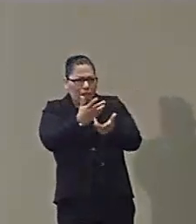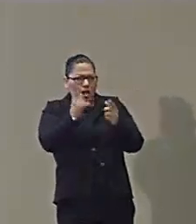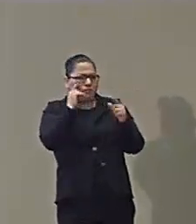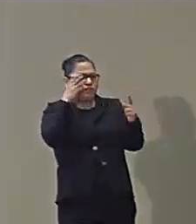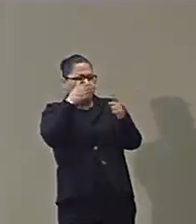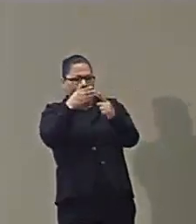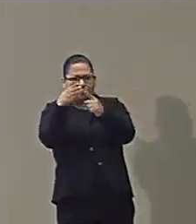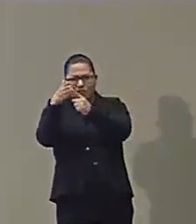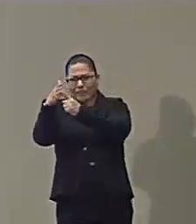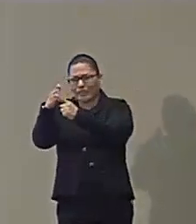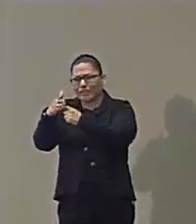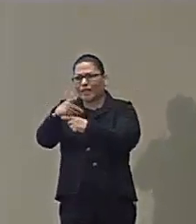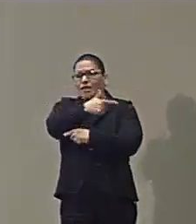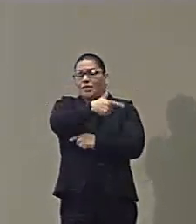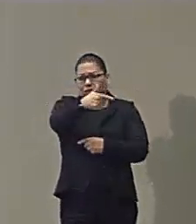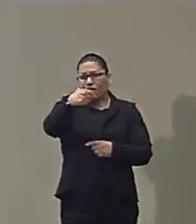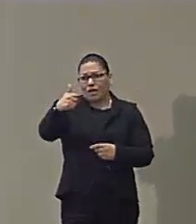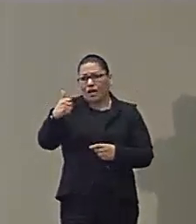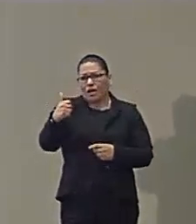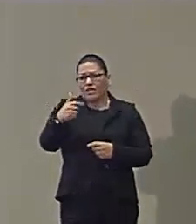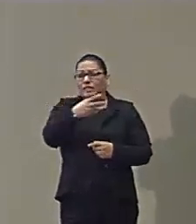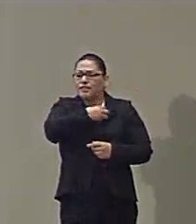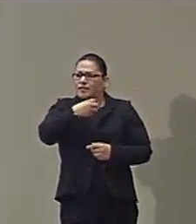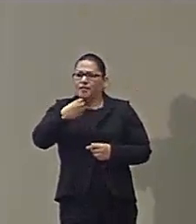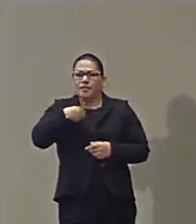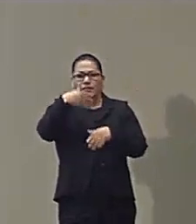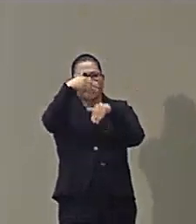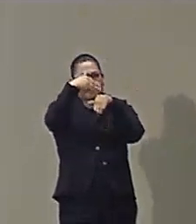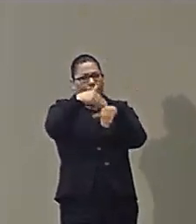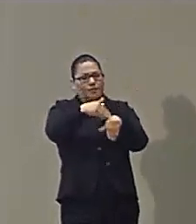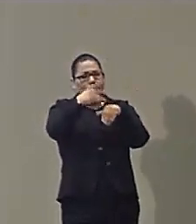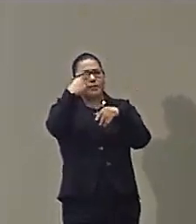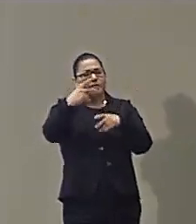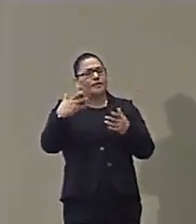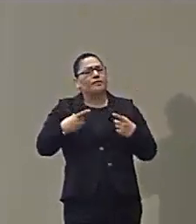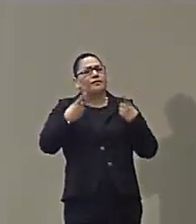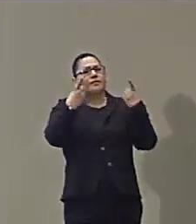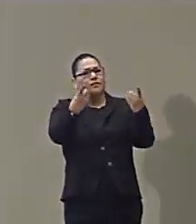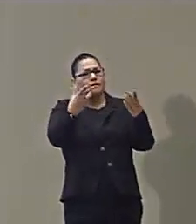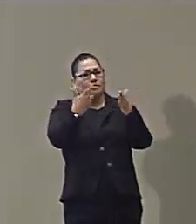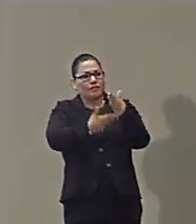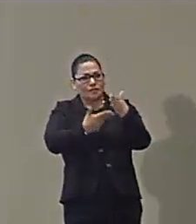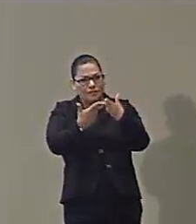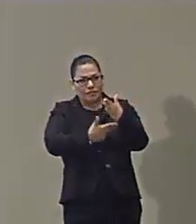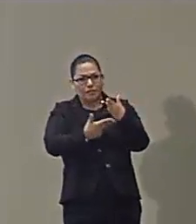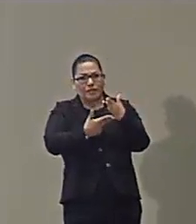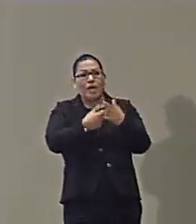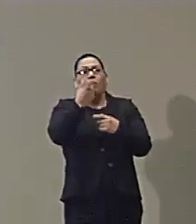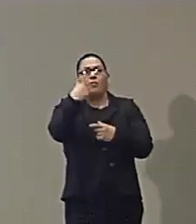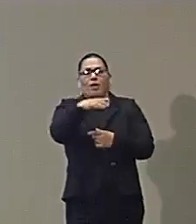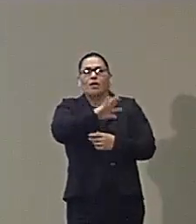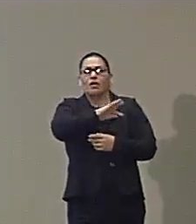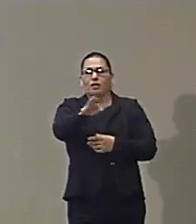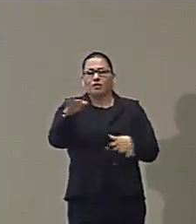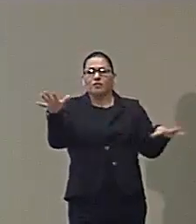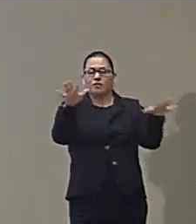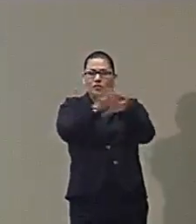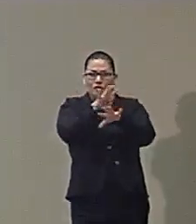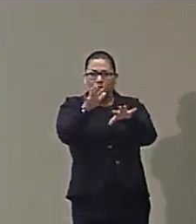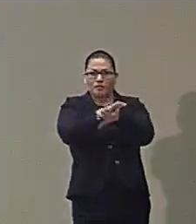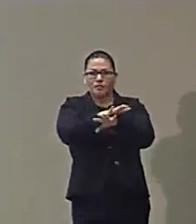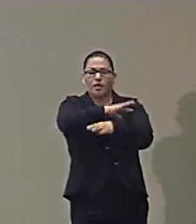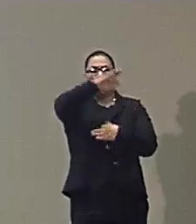eso nos está obligando y nos está dando la herramienta la tecnología para poder modificar